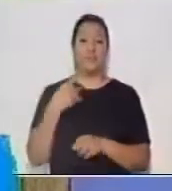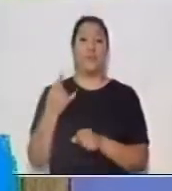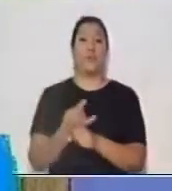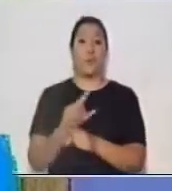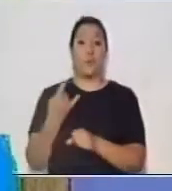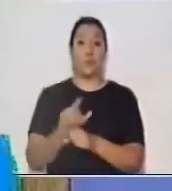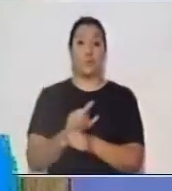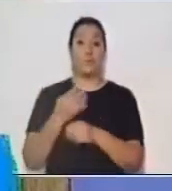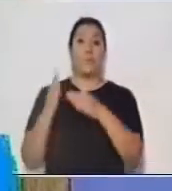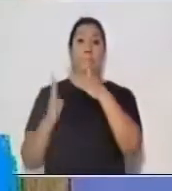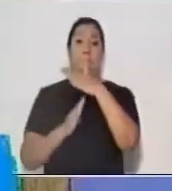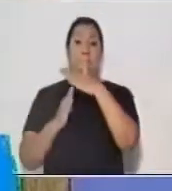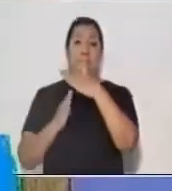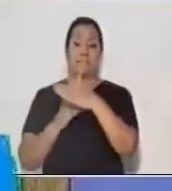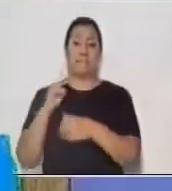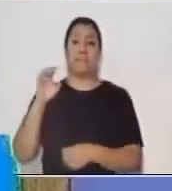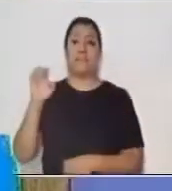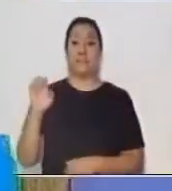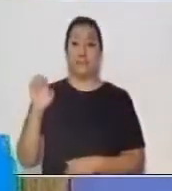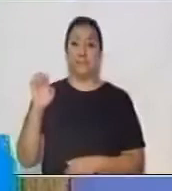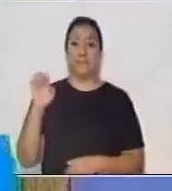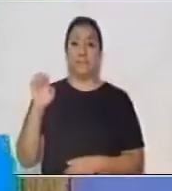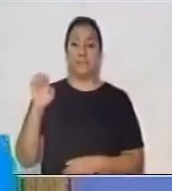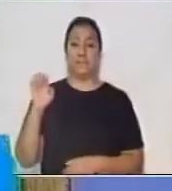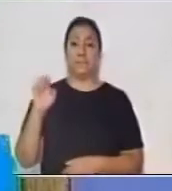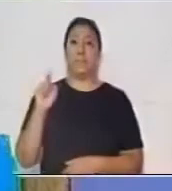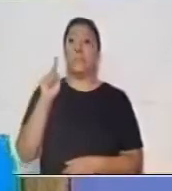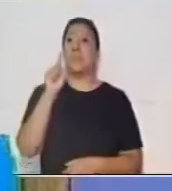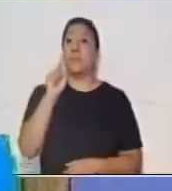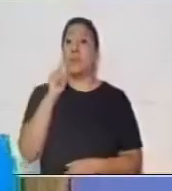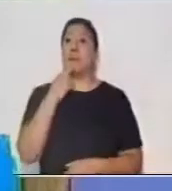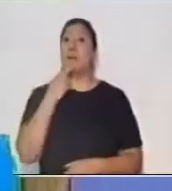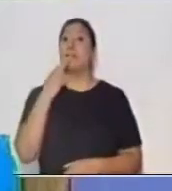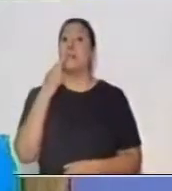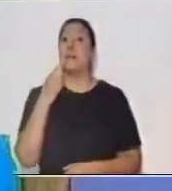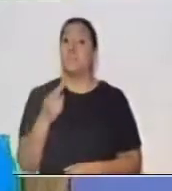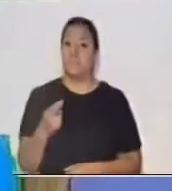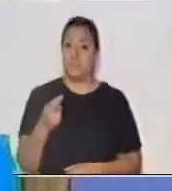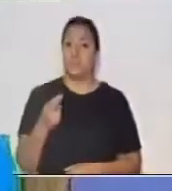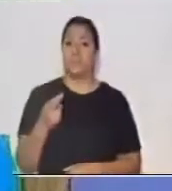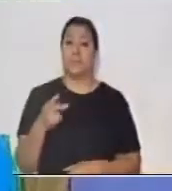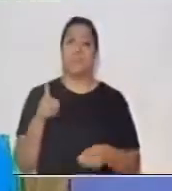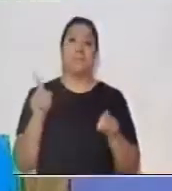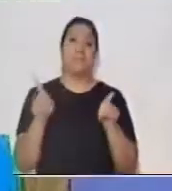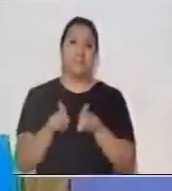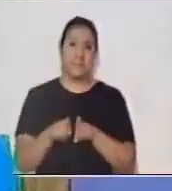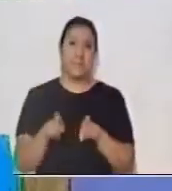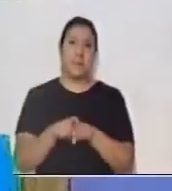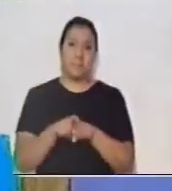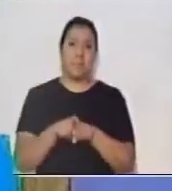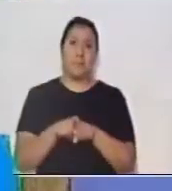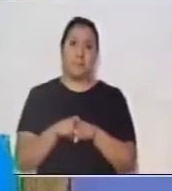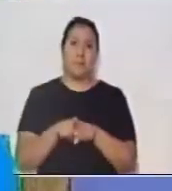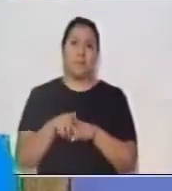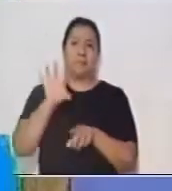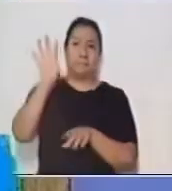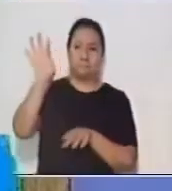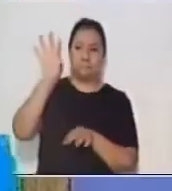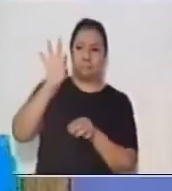la base e. El argumento también es este número e.